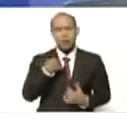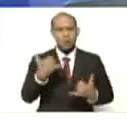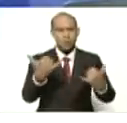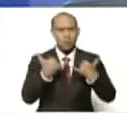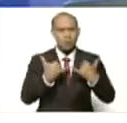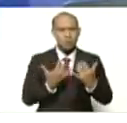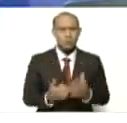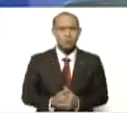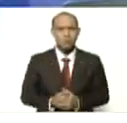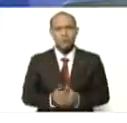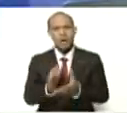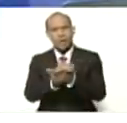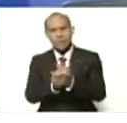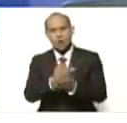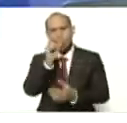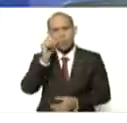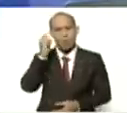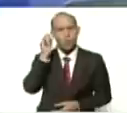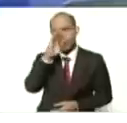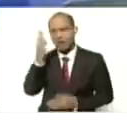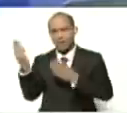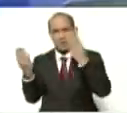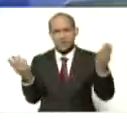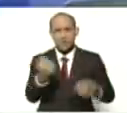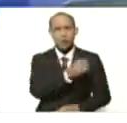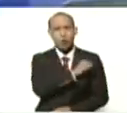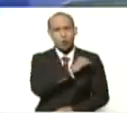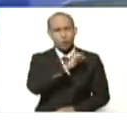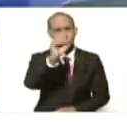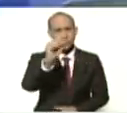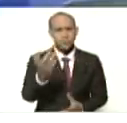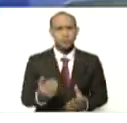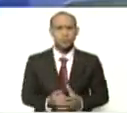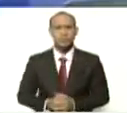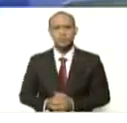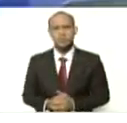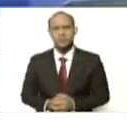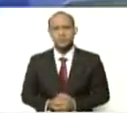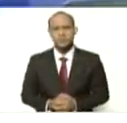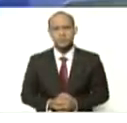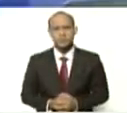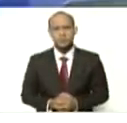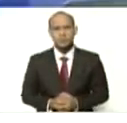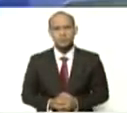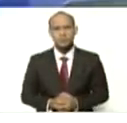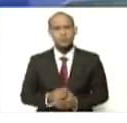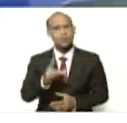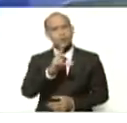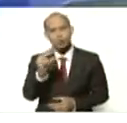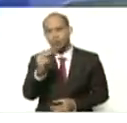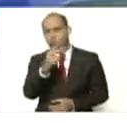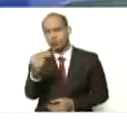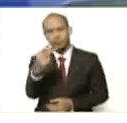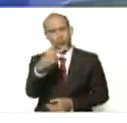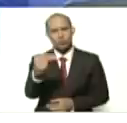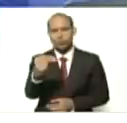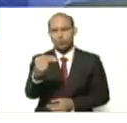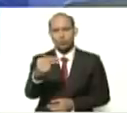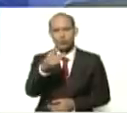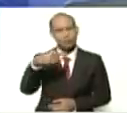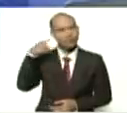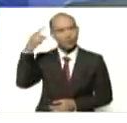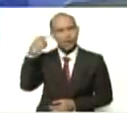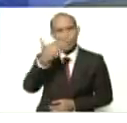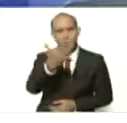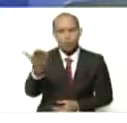amigos amigas vecinas compatriota vecina no no no no no en la mayor locura